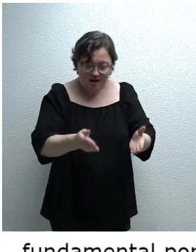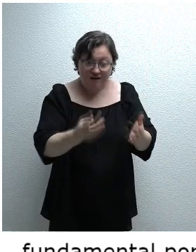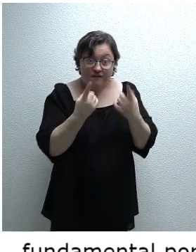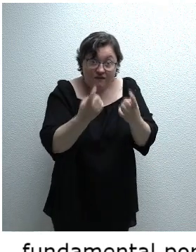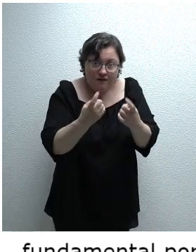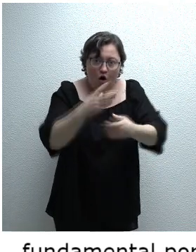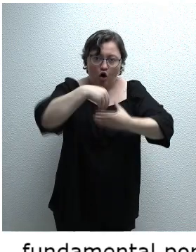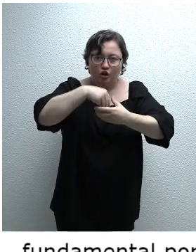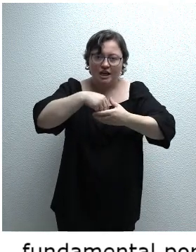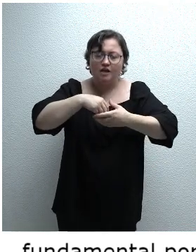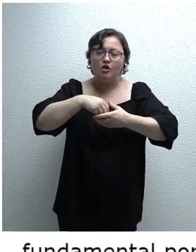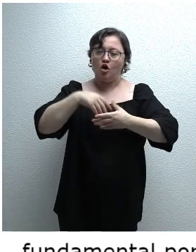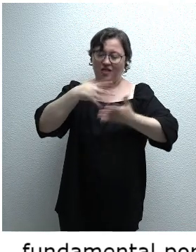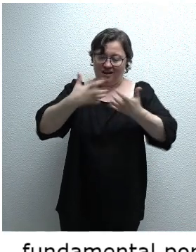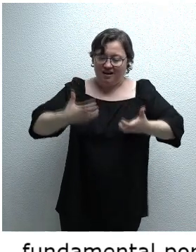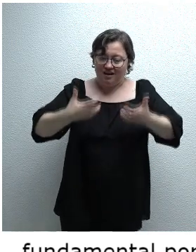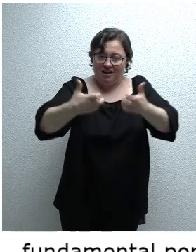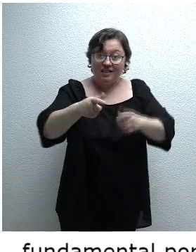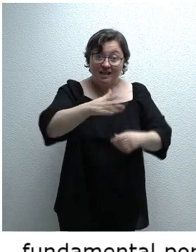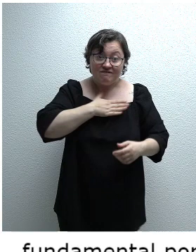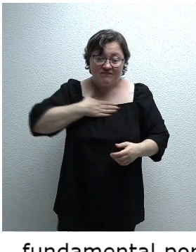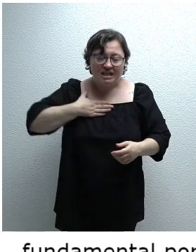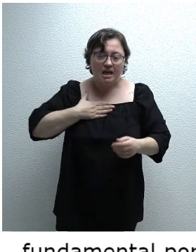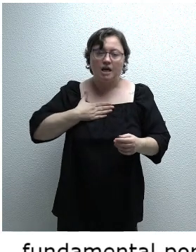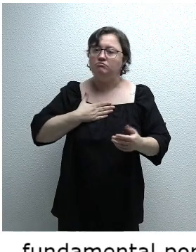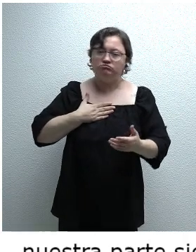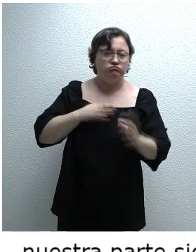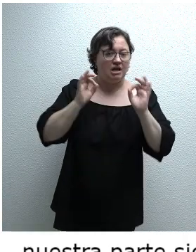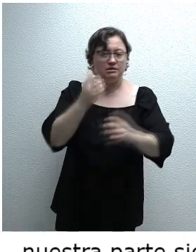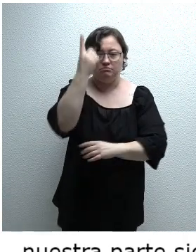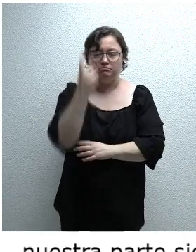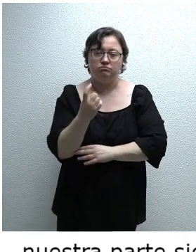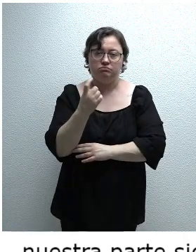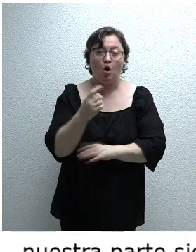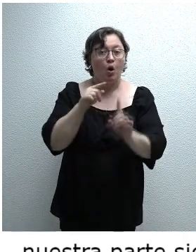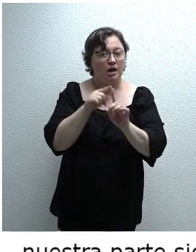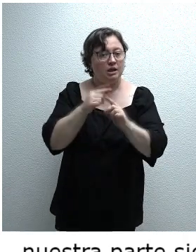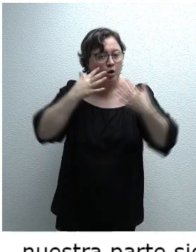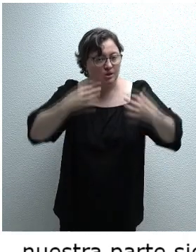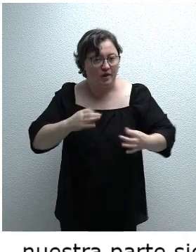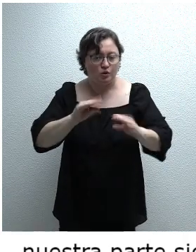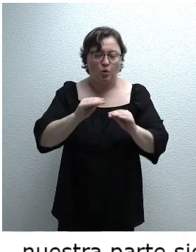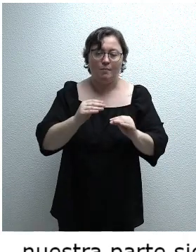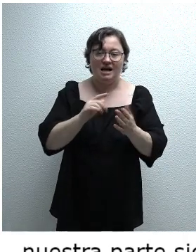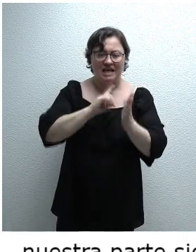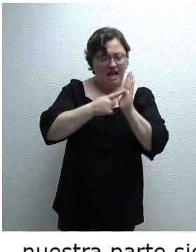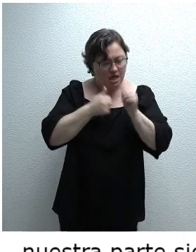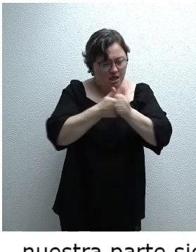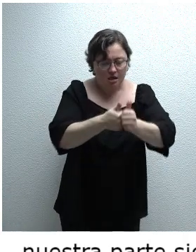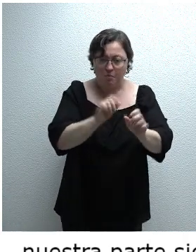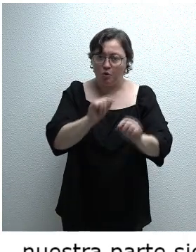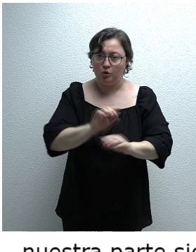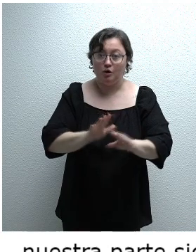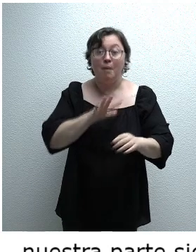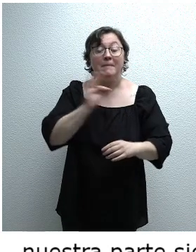el contenido del negocio jurídico a la voluntad de las personas, velando por su seguridad, por su adecuación a la legalidad y por